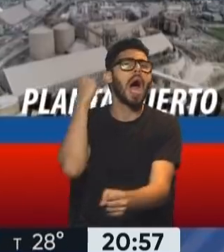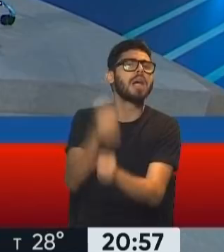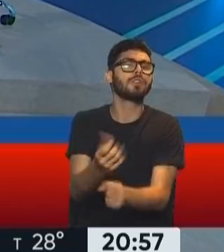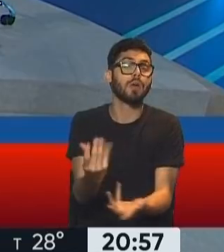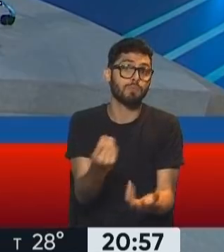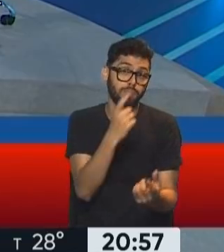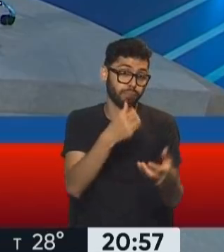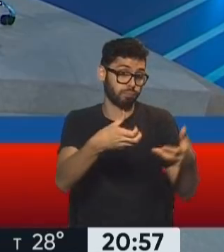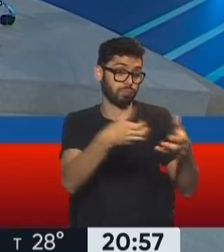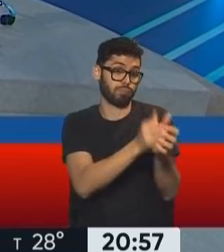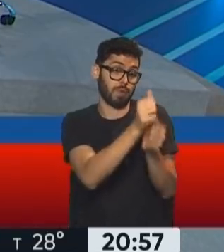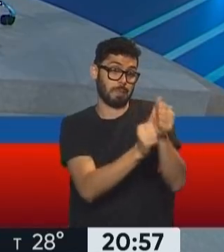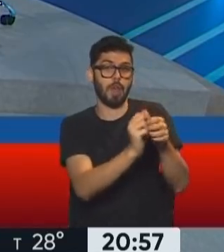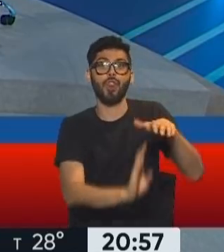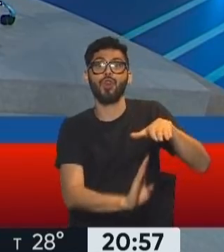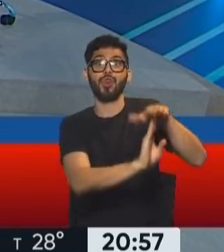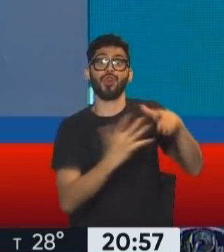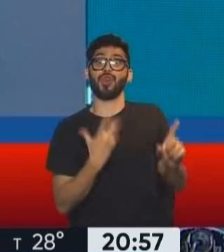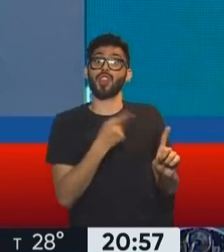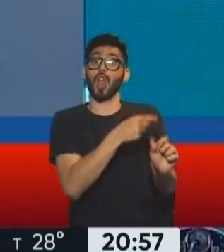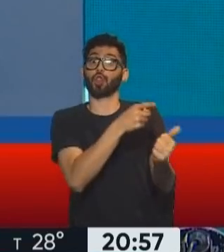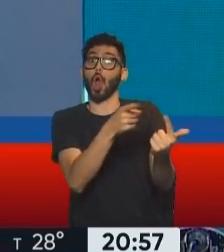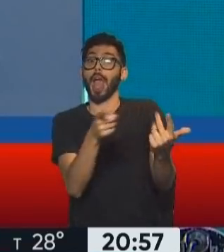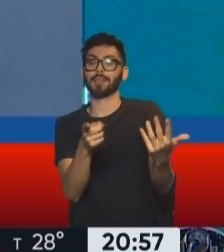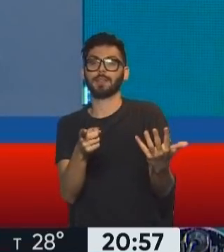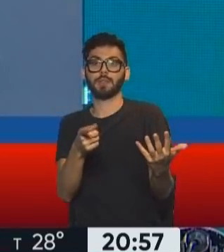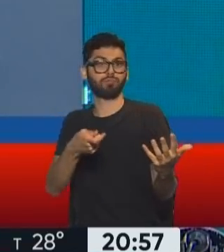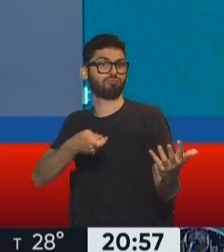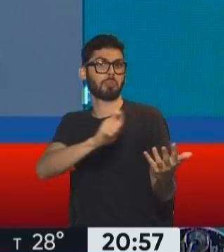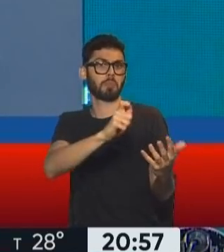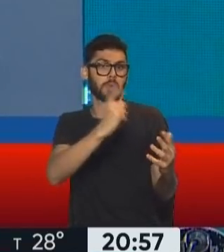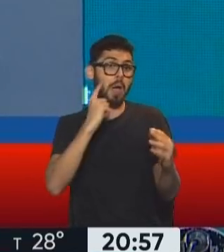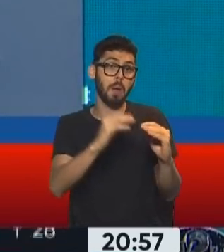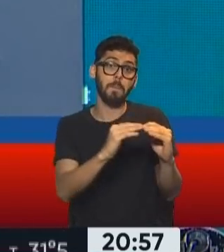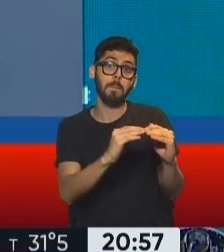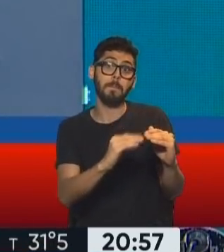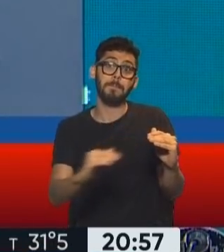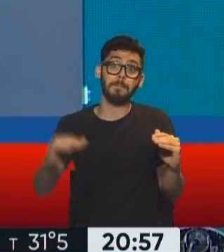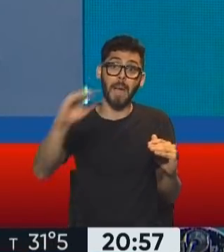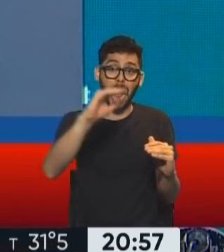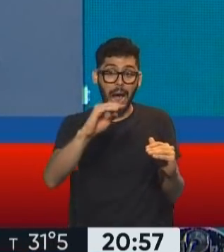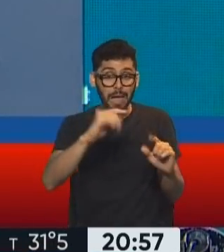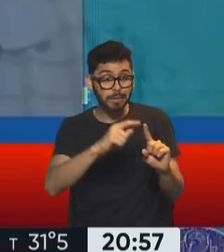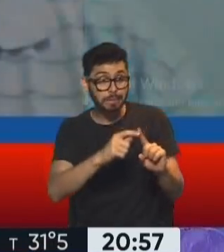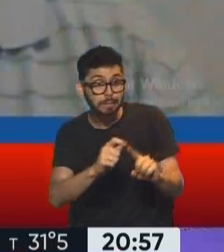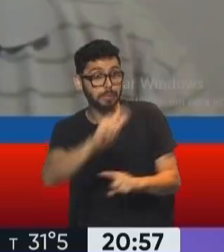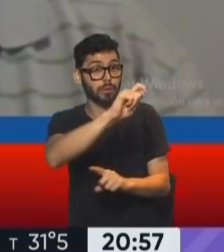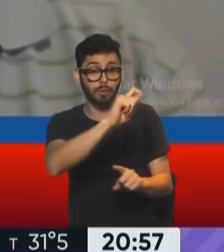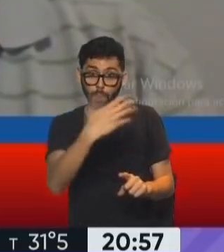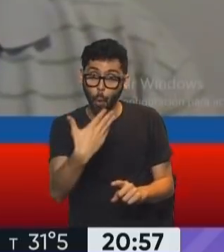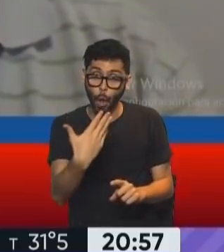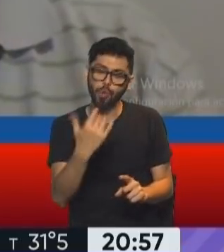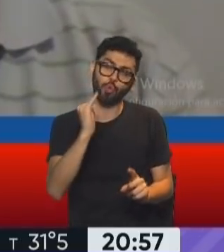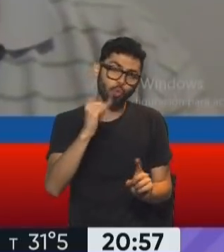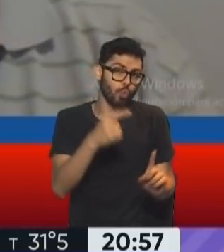al directorio de Vicentín, pero ¿vos crees que va a ir más, va a escalar, va a ir más arriba? Sí, esto tiene que terminar con Macri